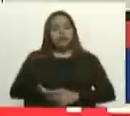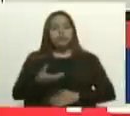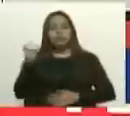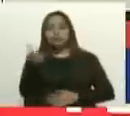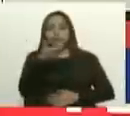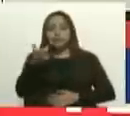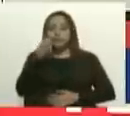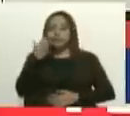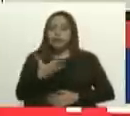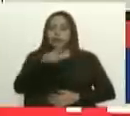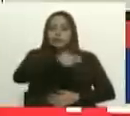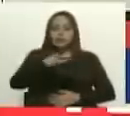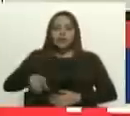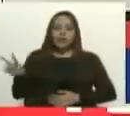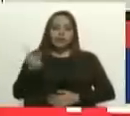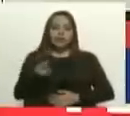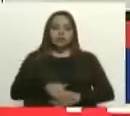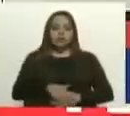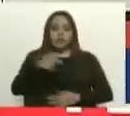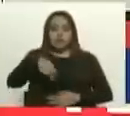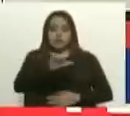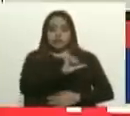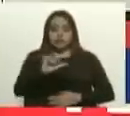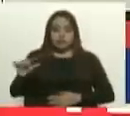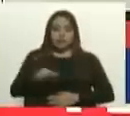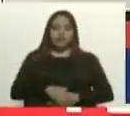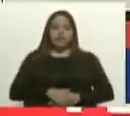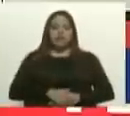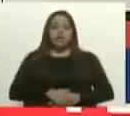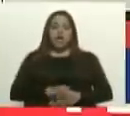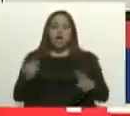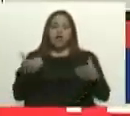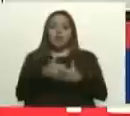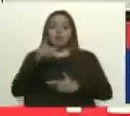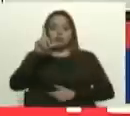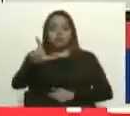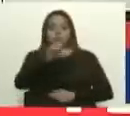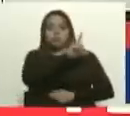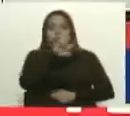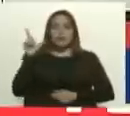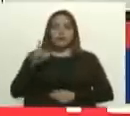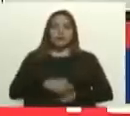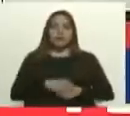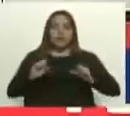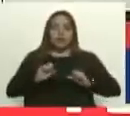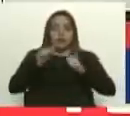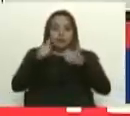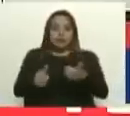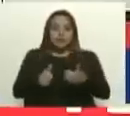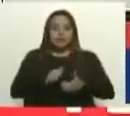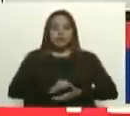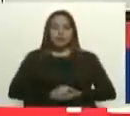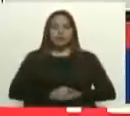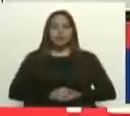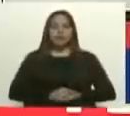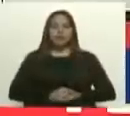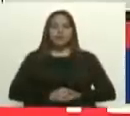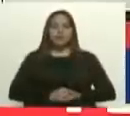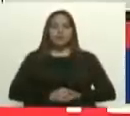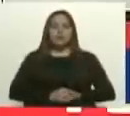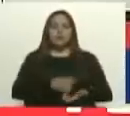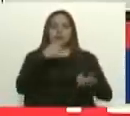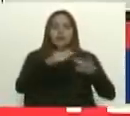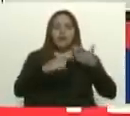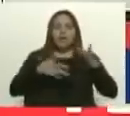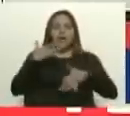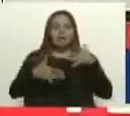venezolanas. Esta semana, el Partido Socialista Unido de Venezuela comenzó una serie de